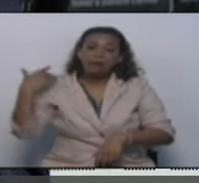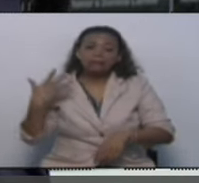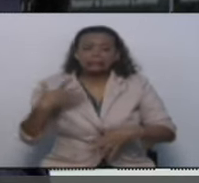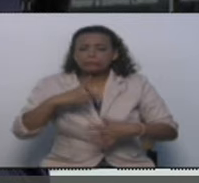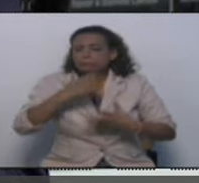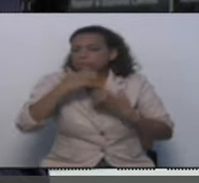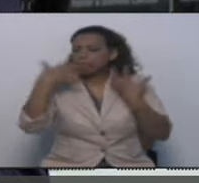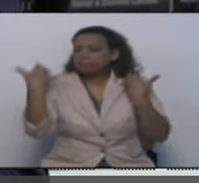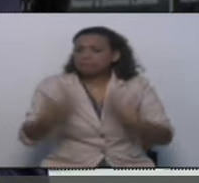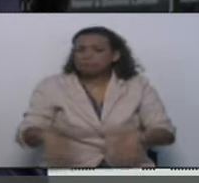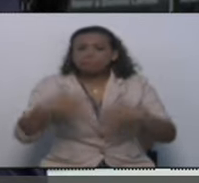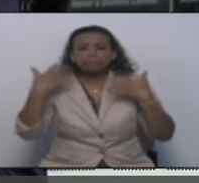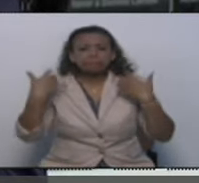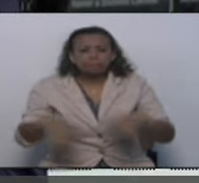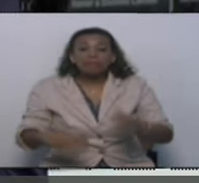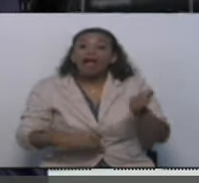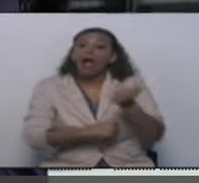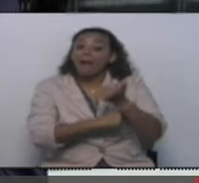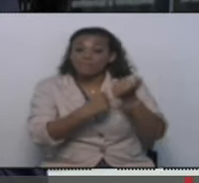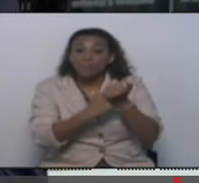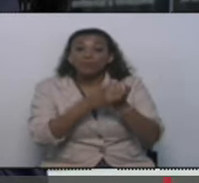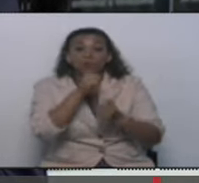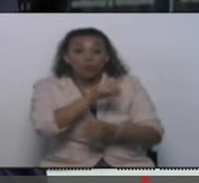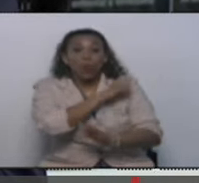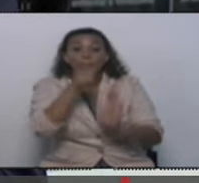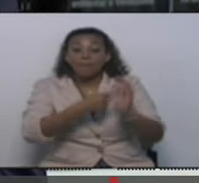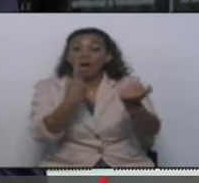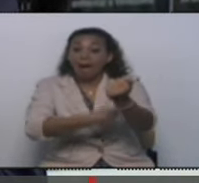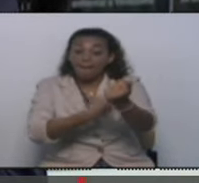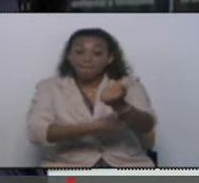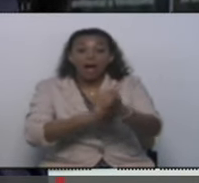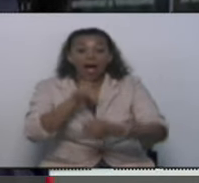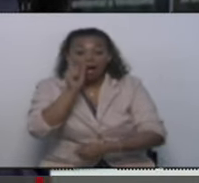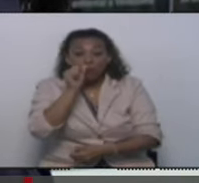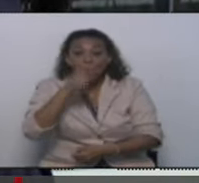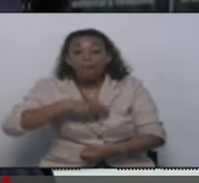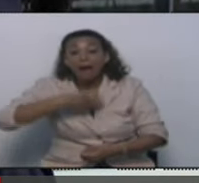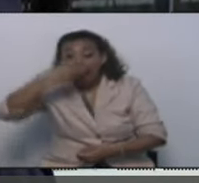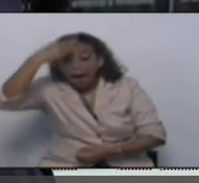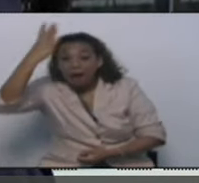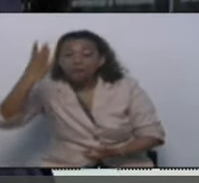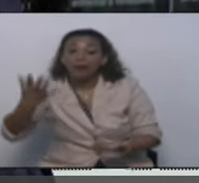recrudecida recibió el apoyo de sus hermanos del Líbano.